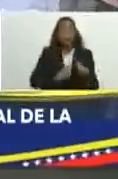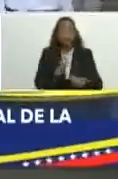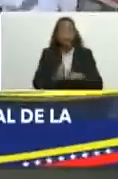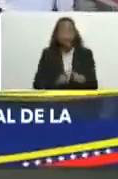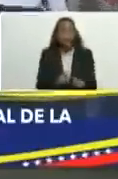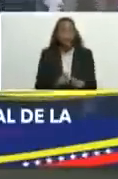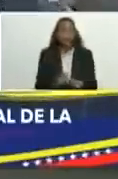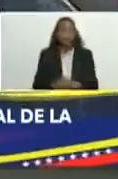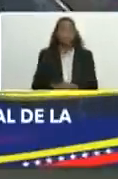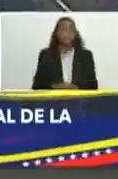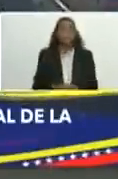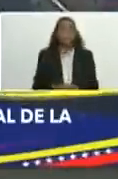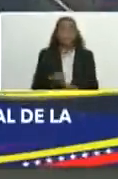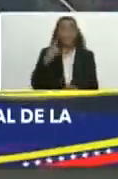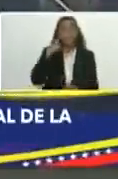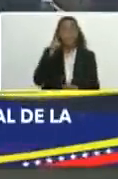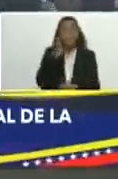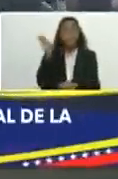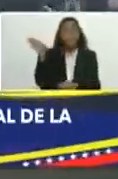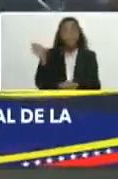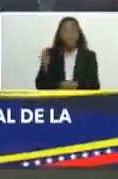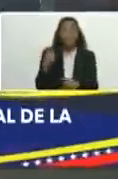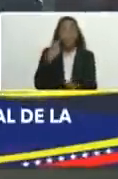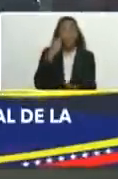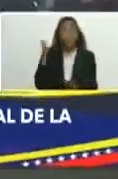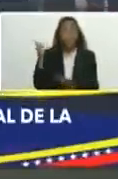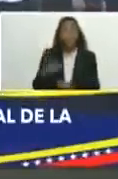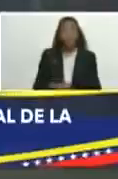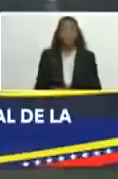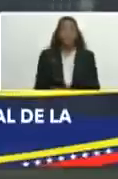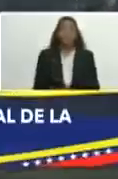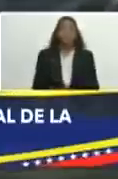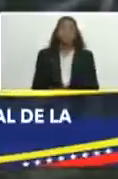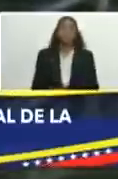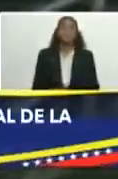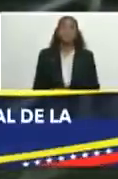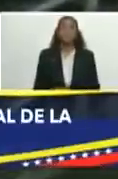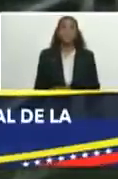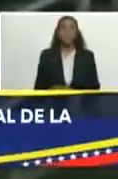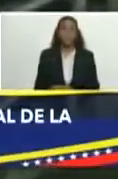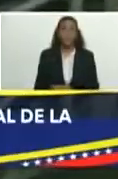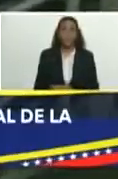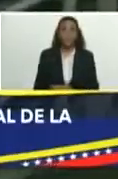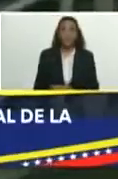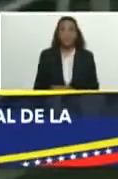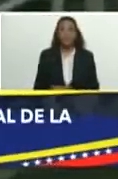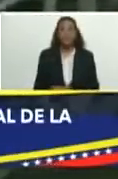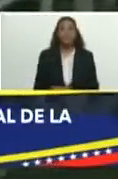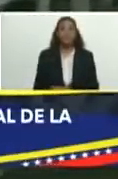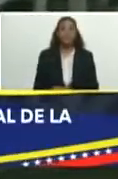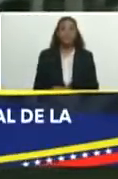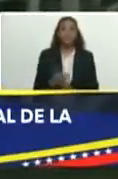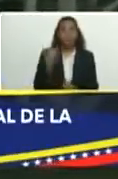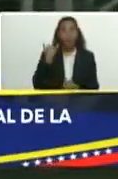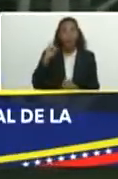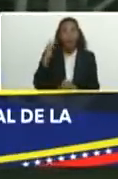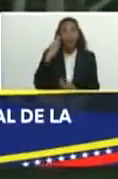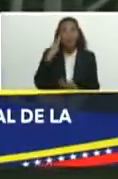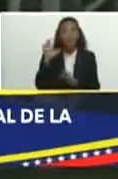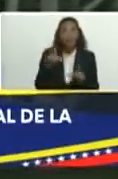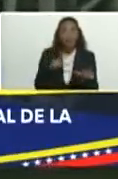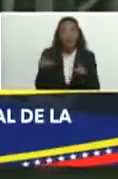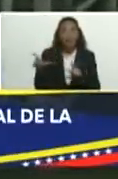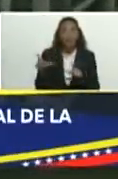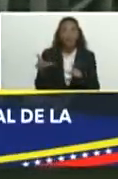vamos a dirigirnos a la prensa. Para adelante, pues, que Dios me lo bendiga. Mucha fuerza. Aquí, mira, aquí tenemos todo ya. Sí,